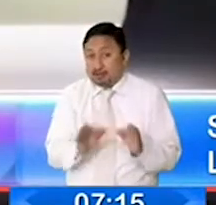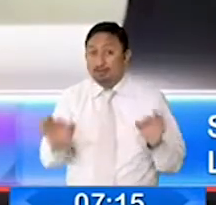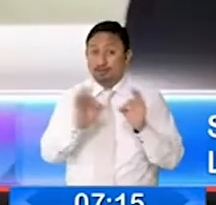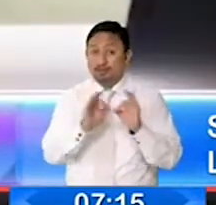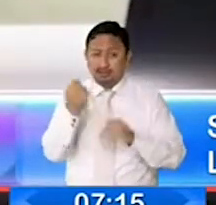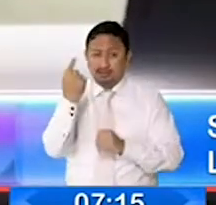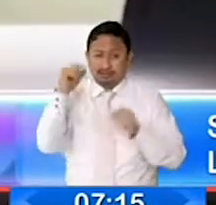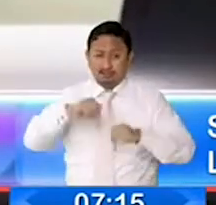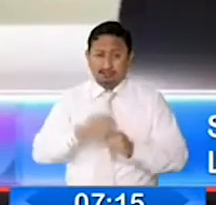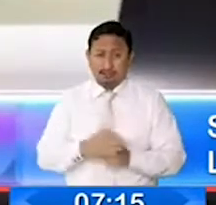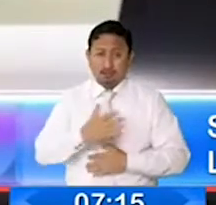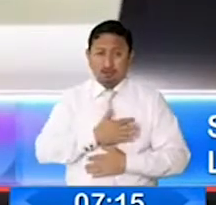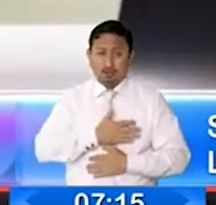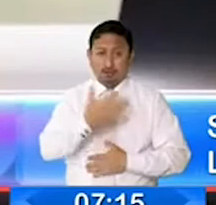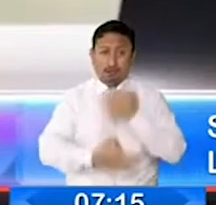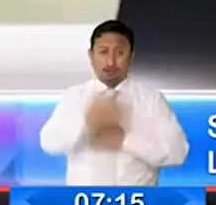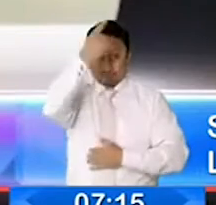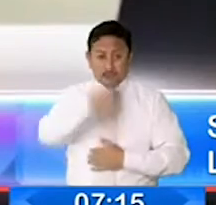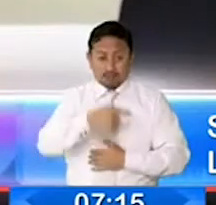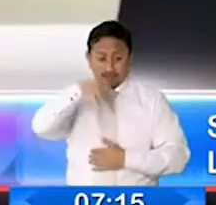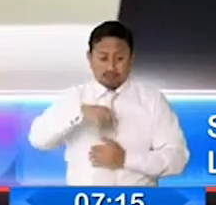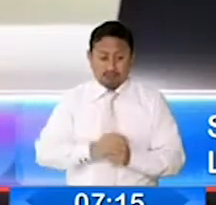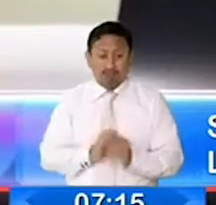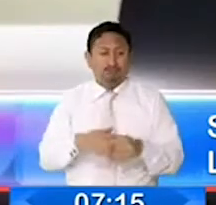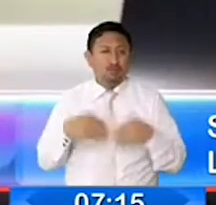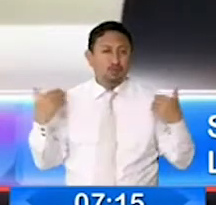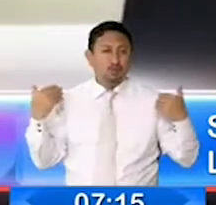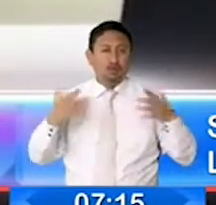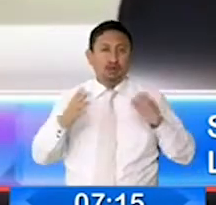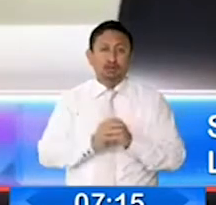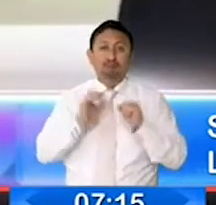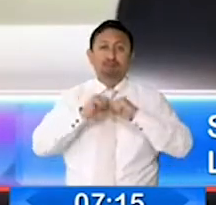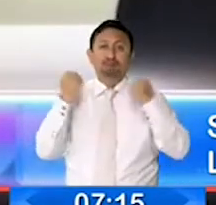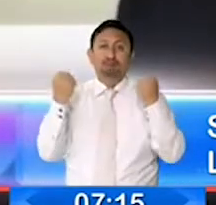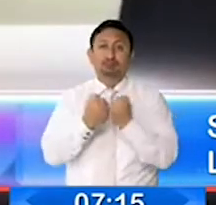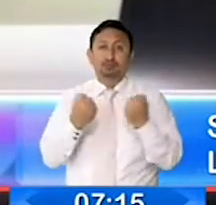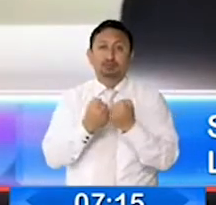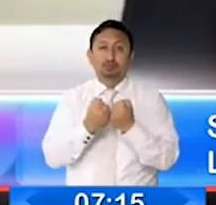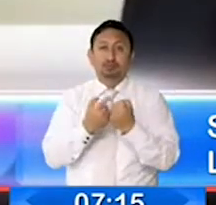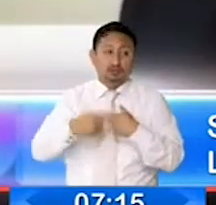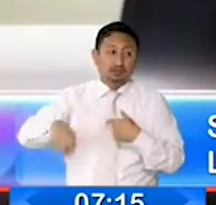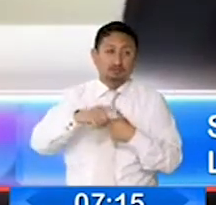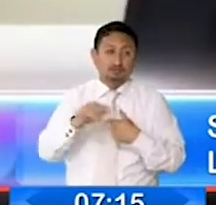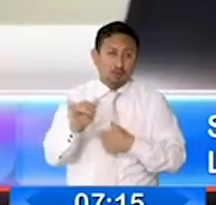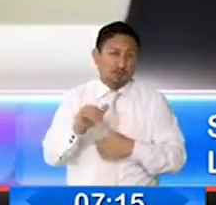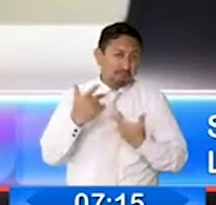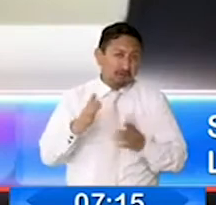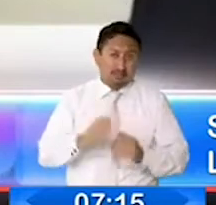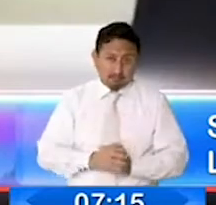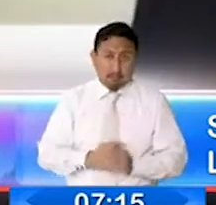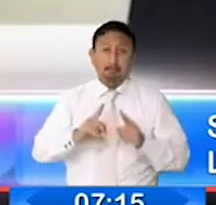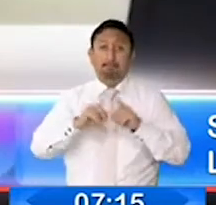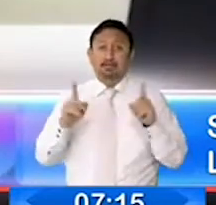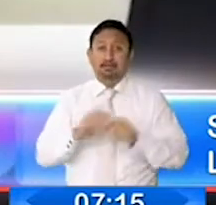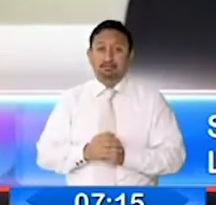importante entenderlo. Y eso, señor periodista, sucede en cualquier sociedad y en cualquier estado del mundo. Sin